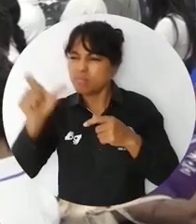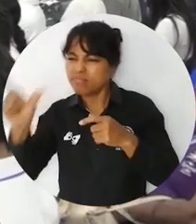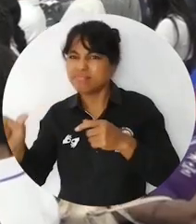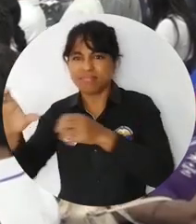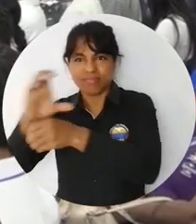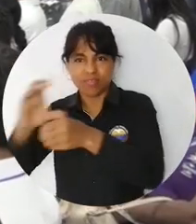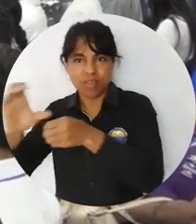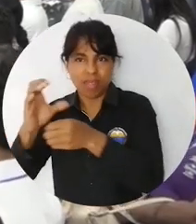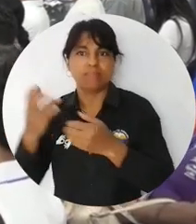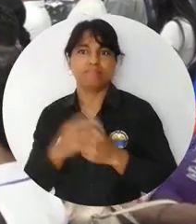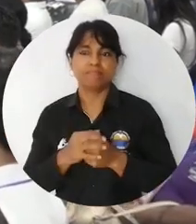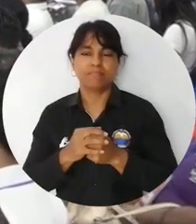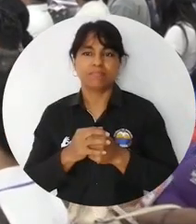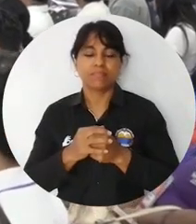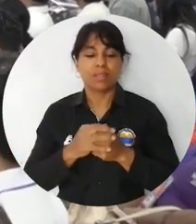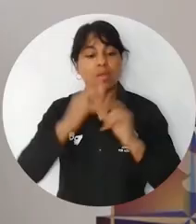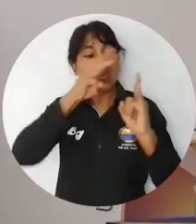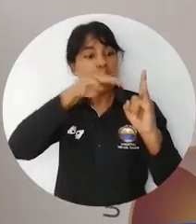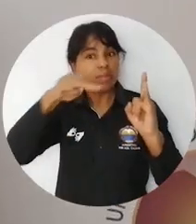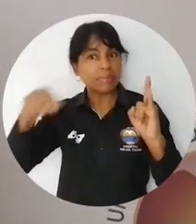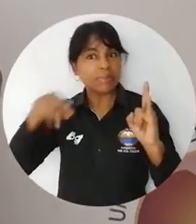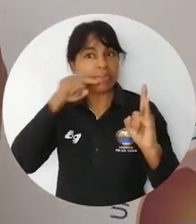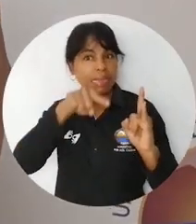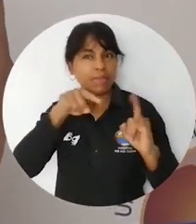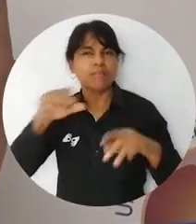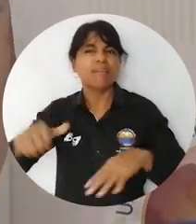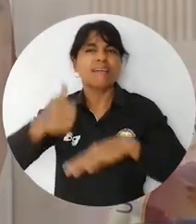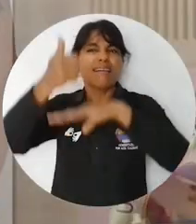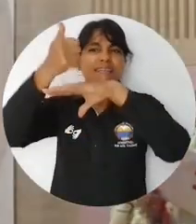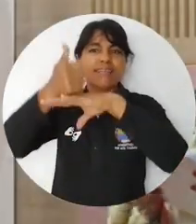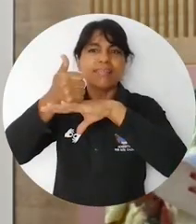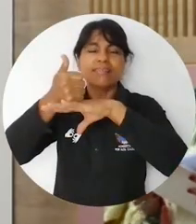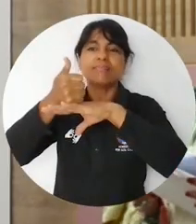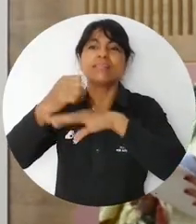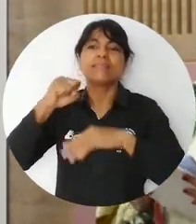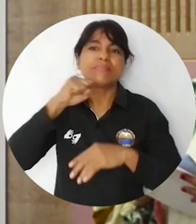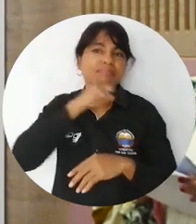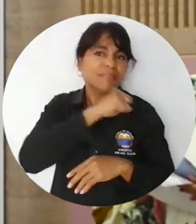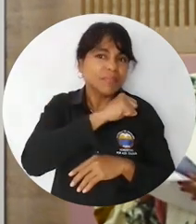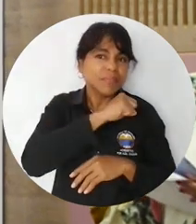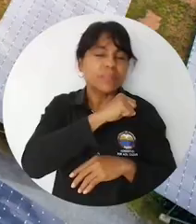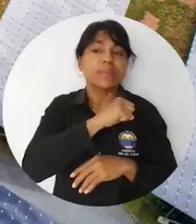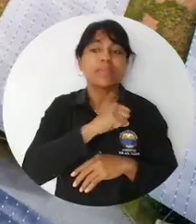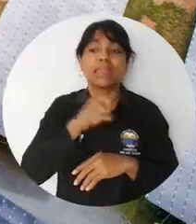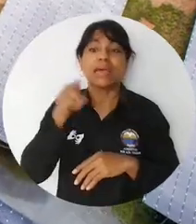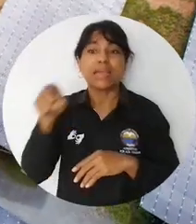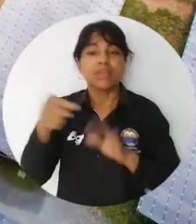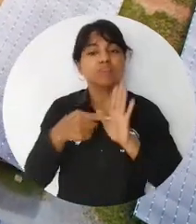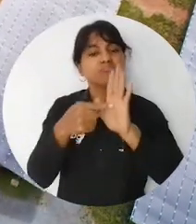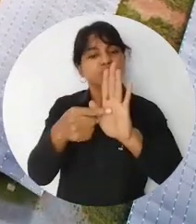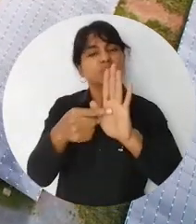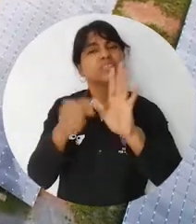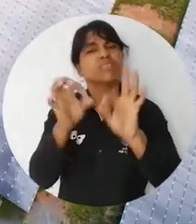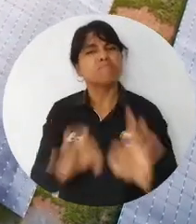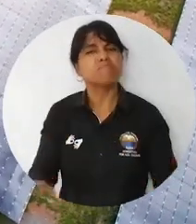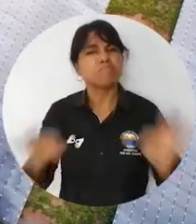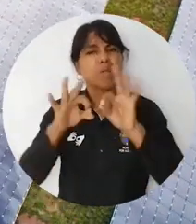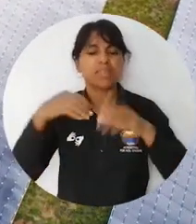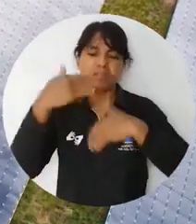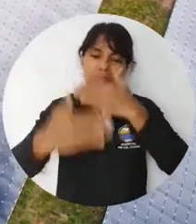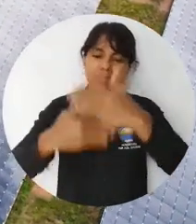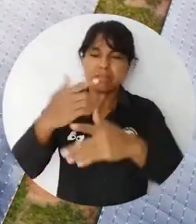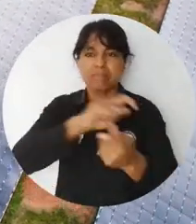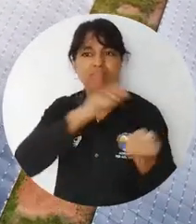ciudadanos. Unimagdalena, como anfitriona del evento y en cabeza de su rector, el doctor Pablo Vera Salazar, enfatizó en la importancia de un proceso